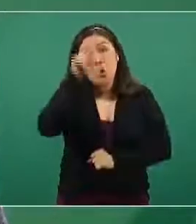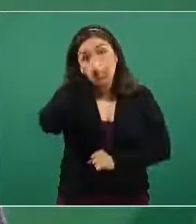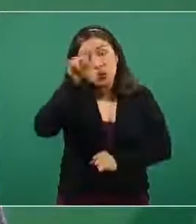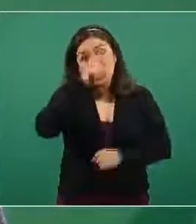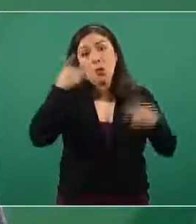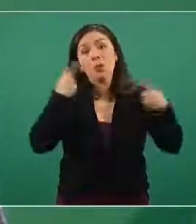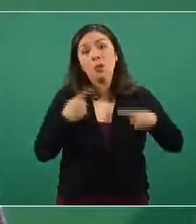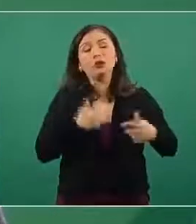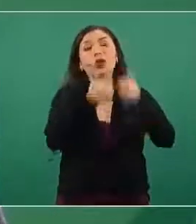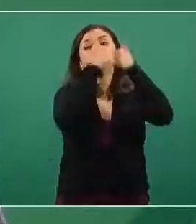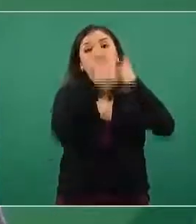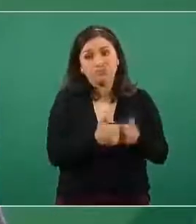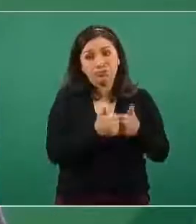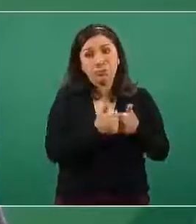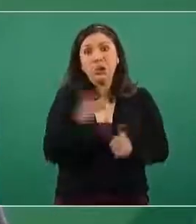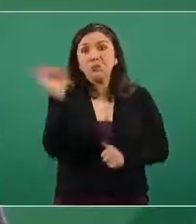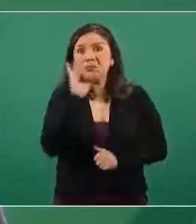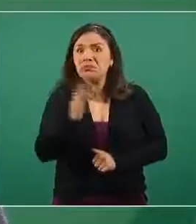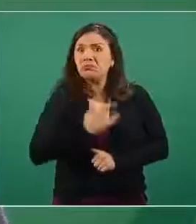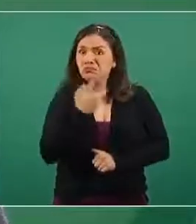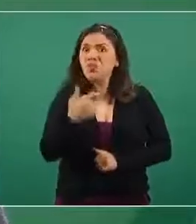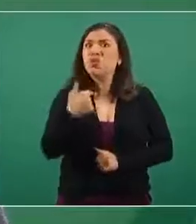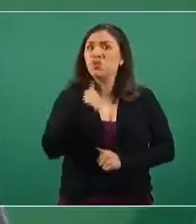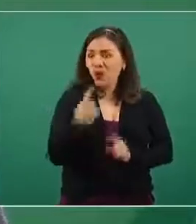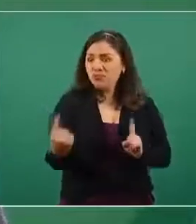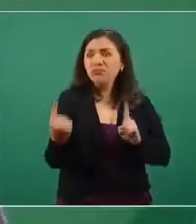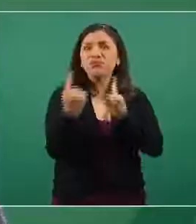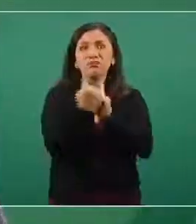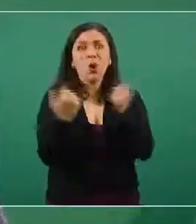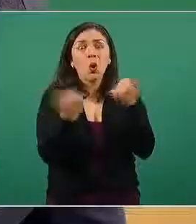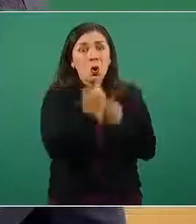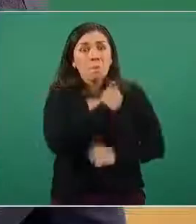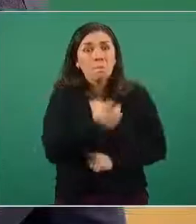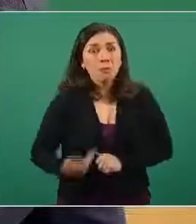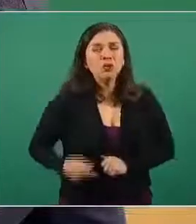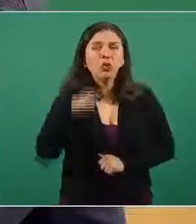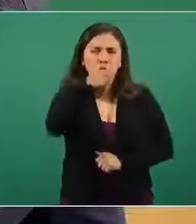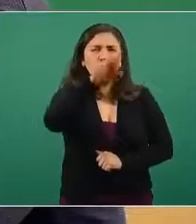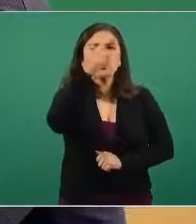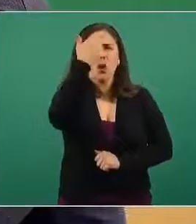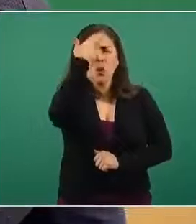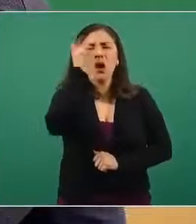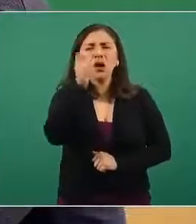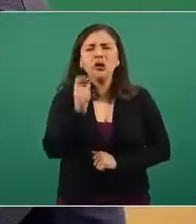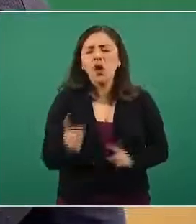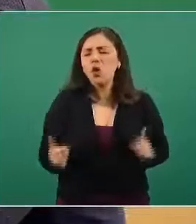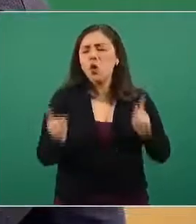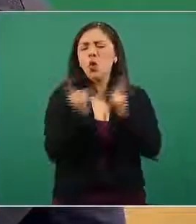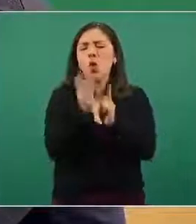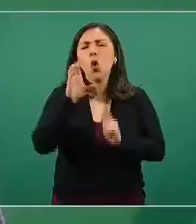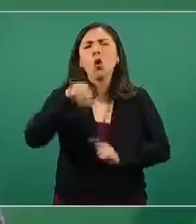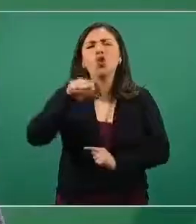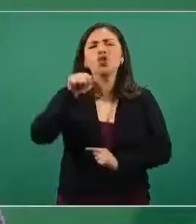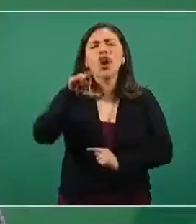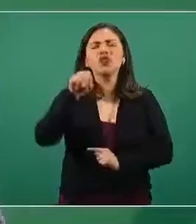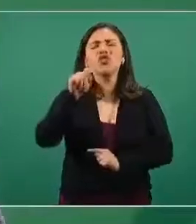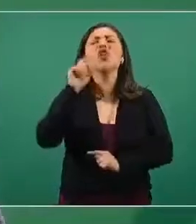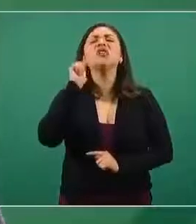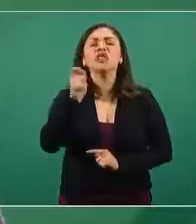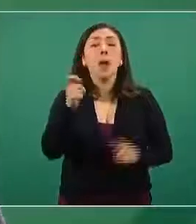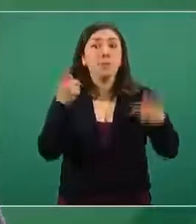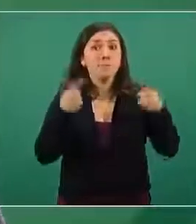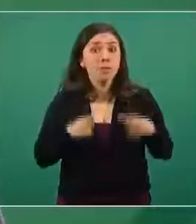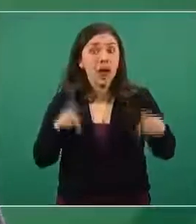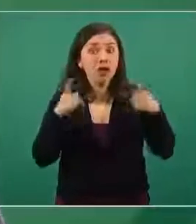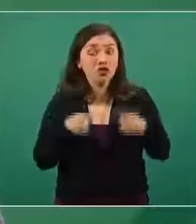autorresguardo domiciliario a los que puedan haber sido contactos directos. Recordemos que un contacto se clasifica como aquella persona